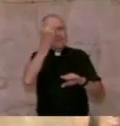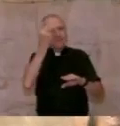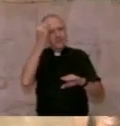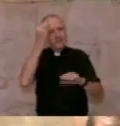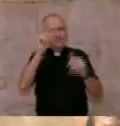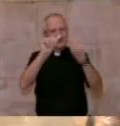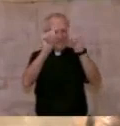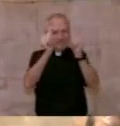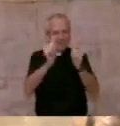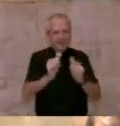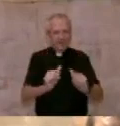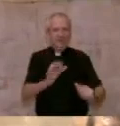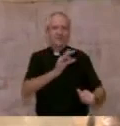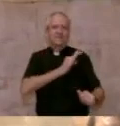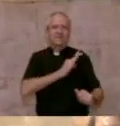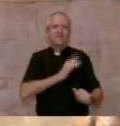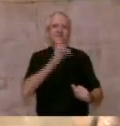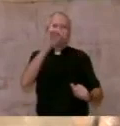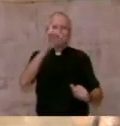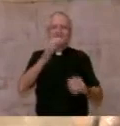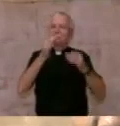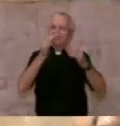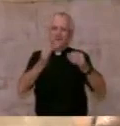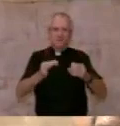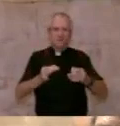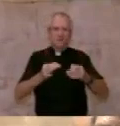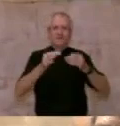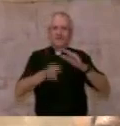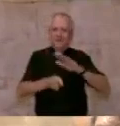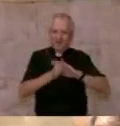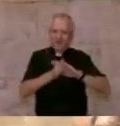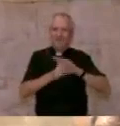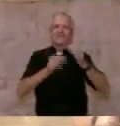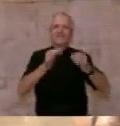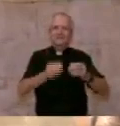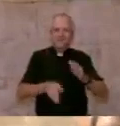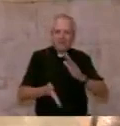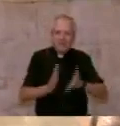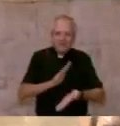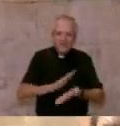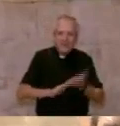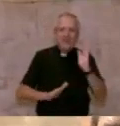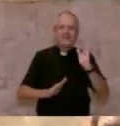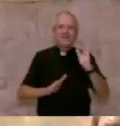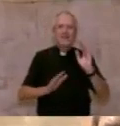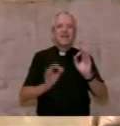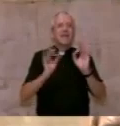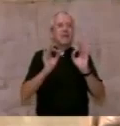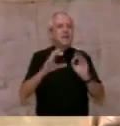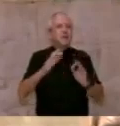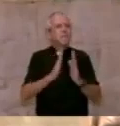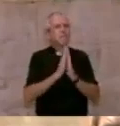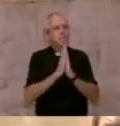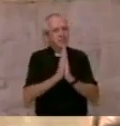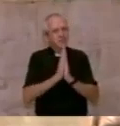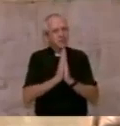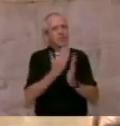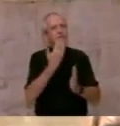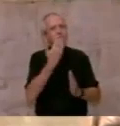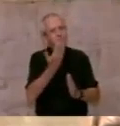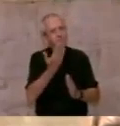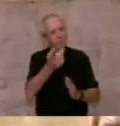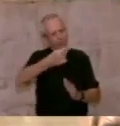meditando esta icona del Señor, él siempre itinerante, siempre en ruta, siempre en salida. He rogado y le pido